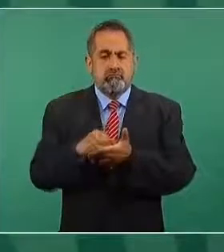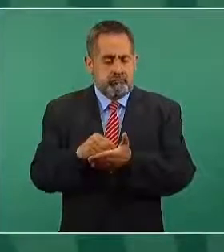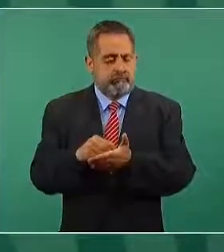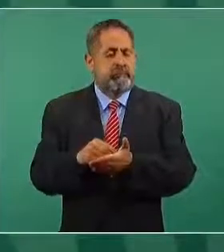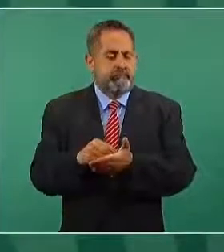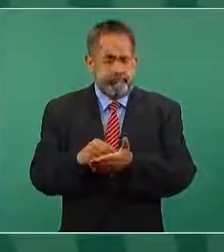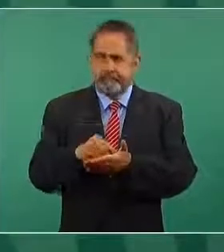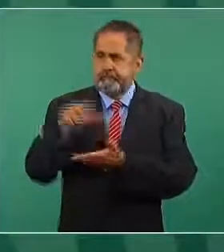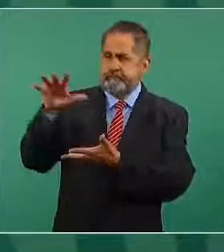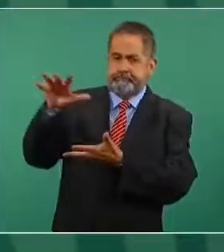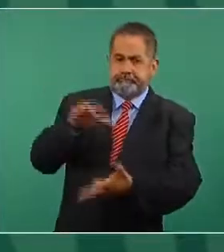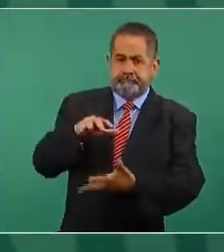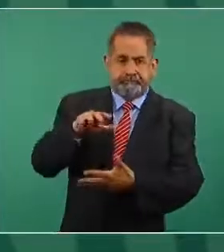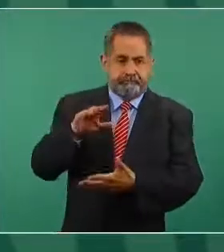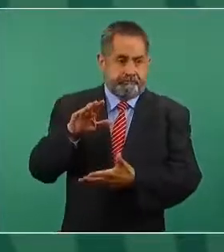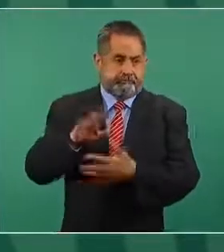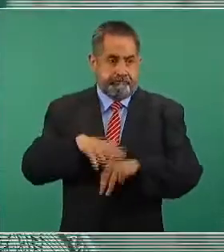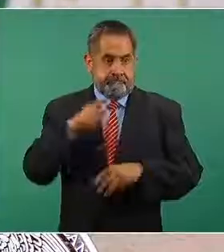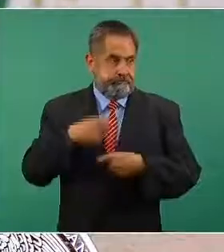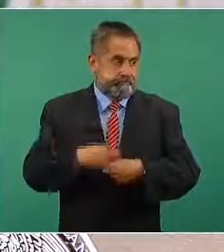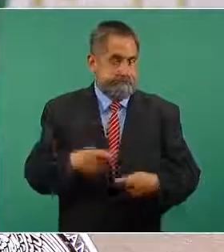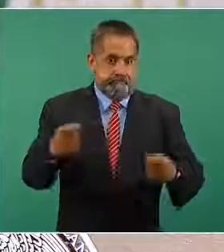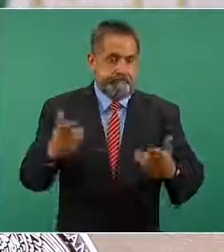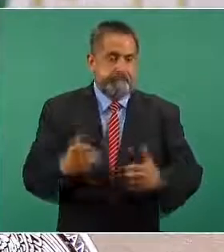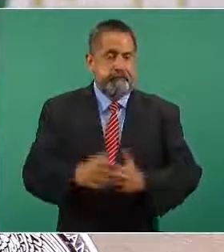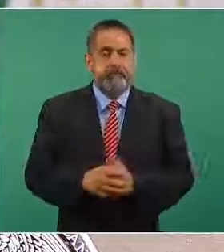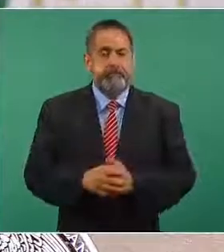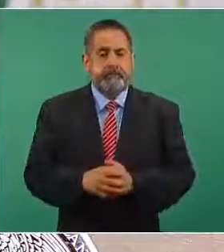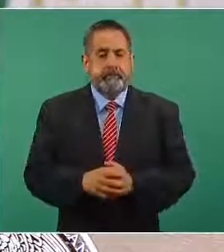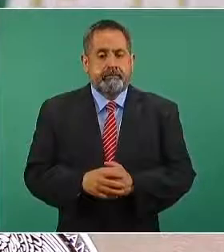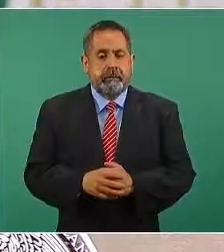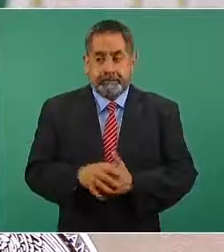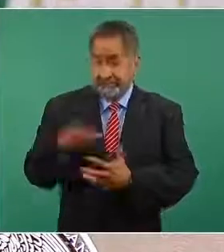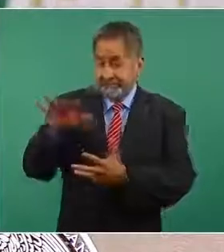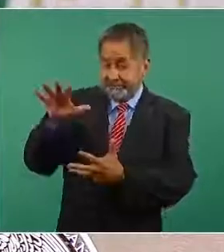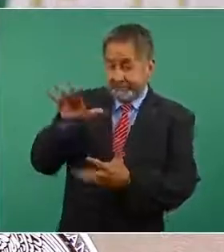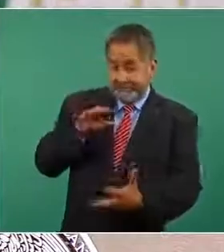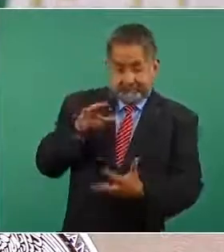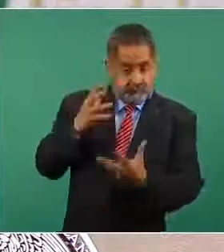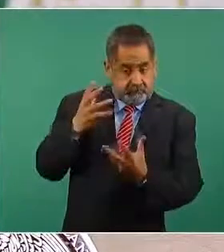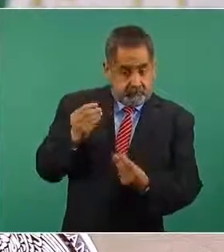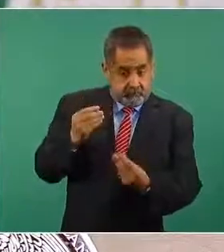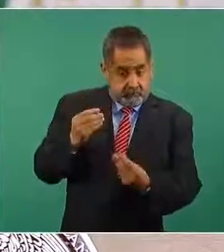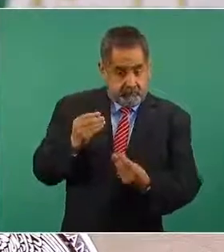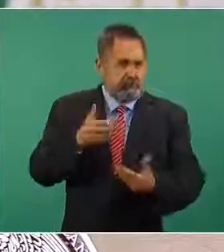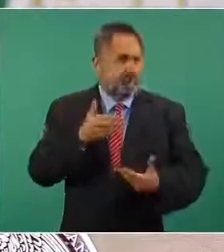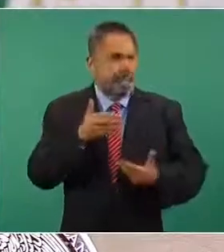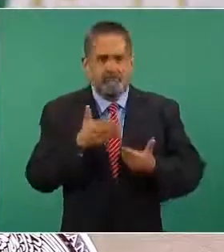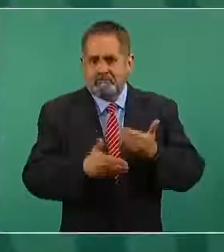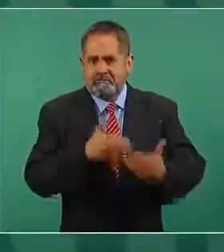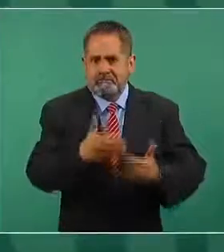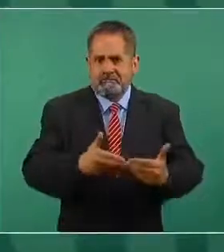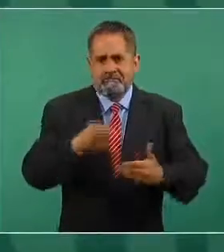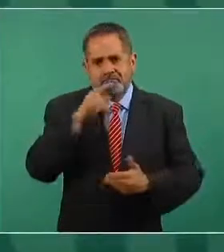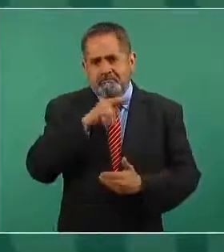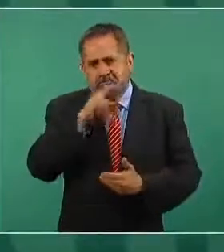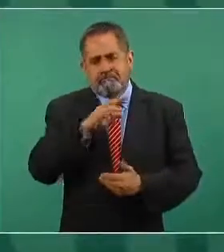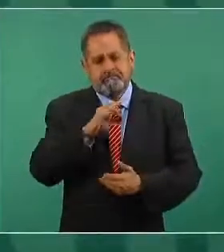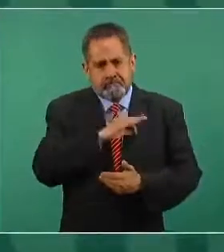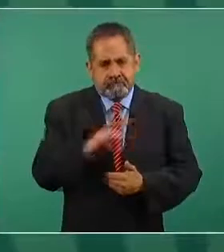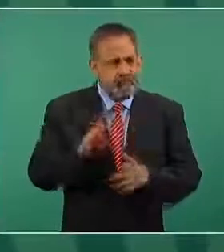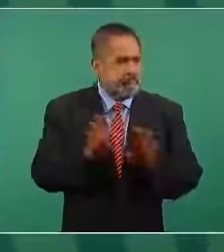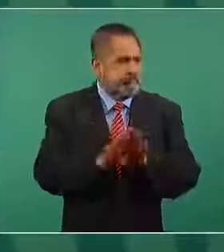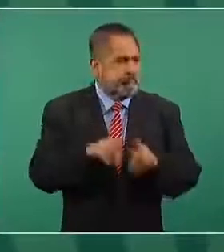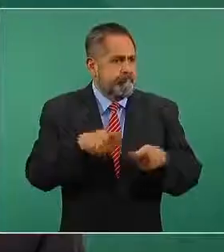1.302.500, la dotación más grande de esta vacuna. Cuando tenemos una dotación así, podemos avanzar más rápidamente porque